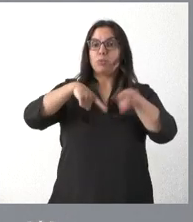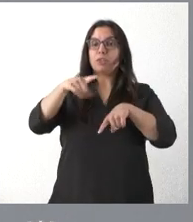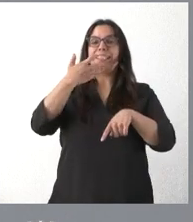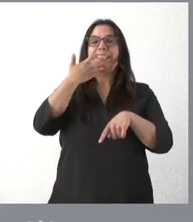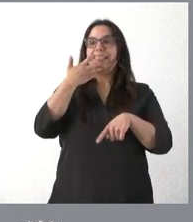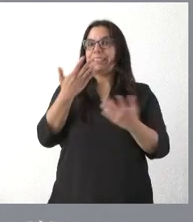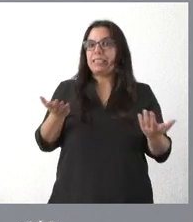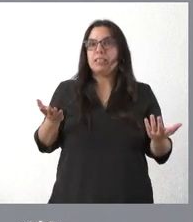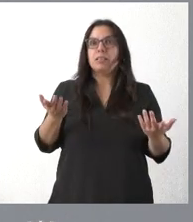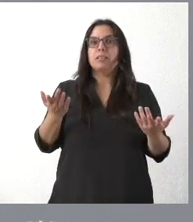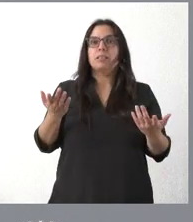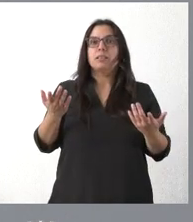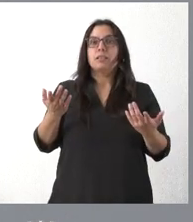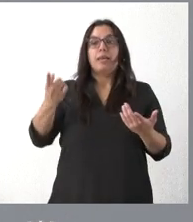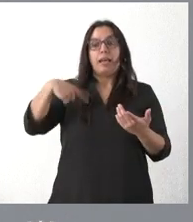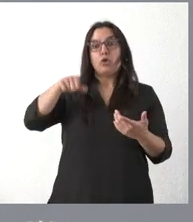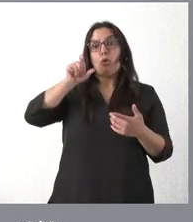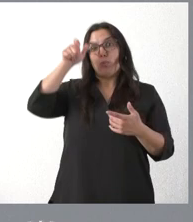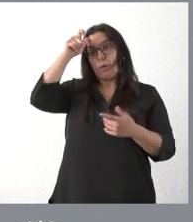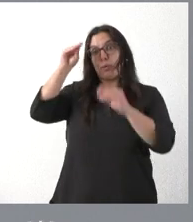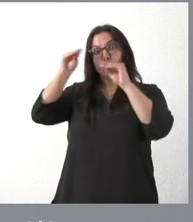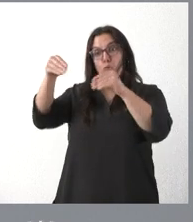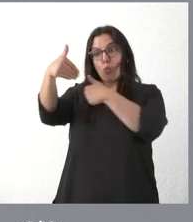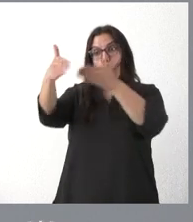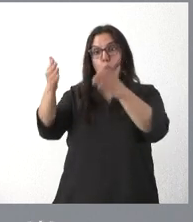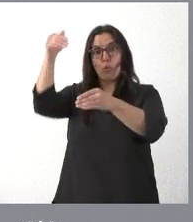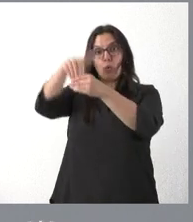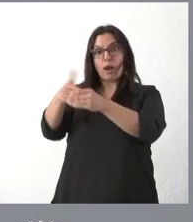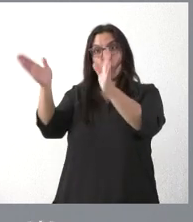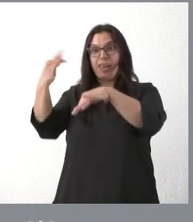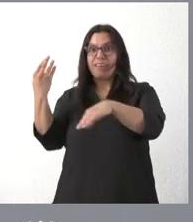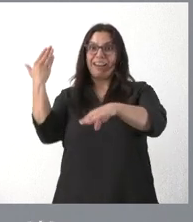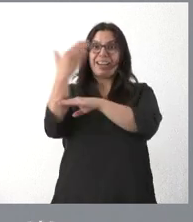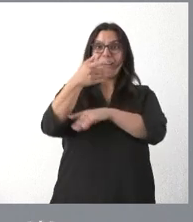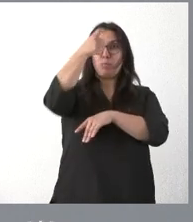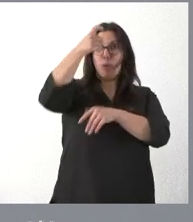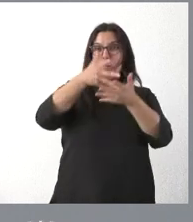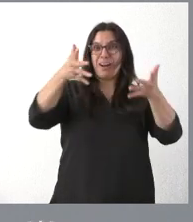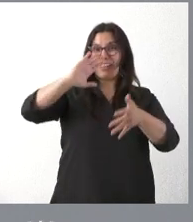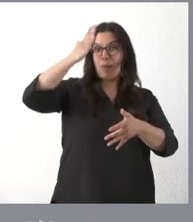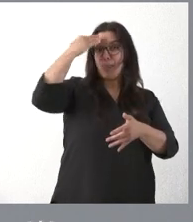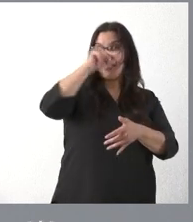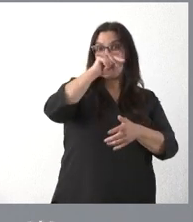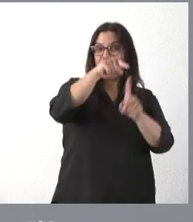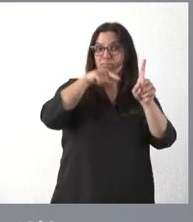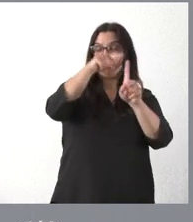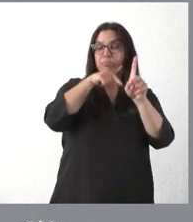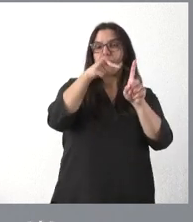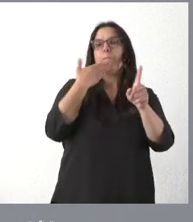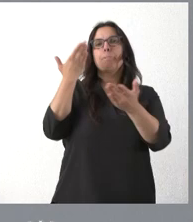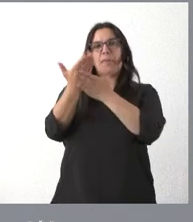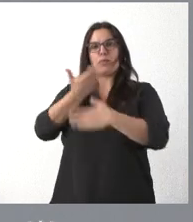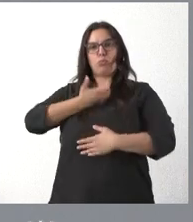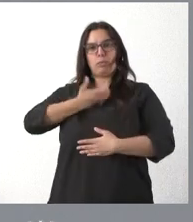pueden tener la posibilidad de votar en su localidad y van a tener que ir a la cabecera pues pueden solicitarlo a su correspondiente